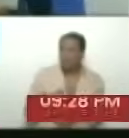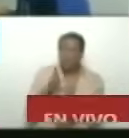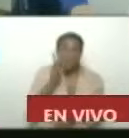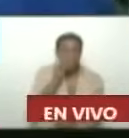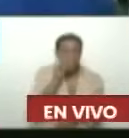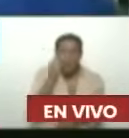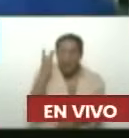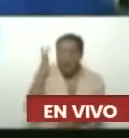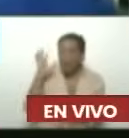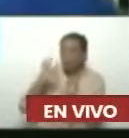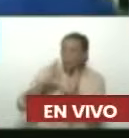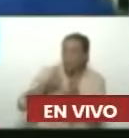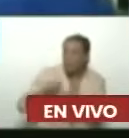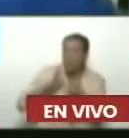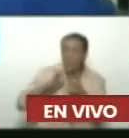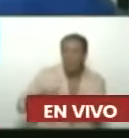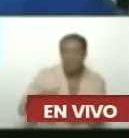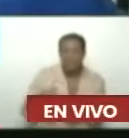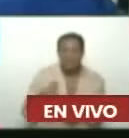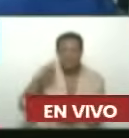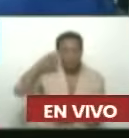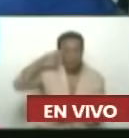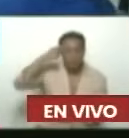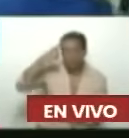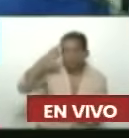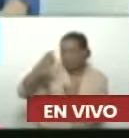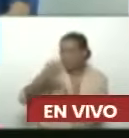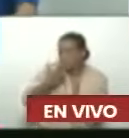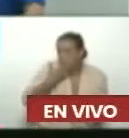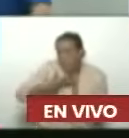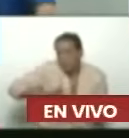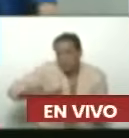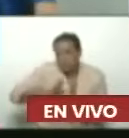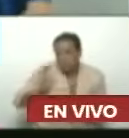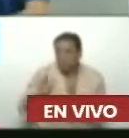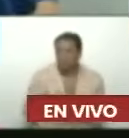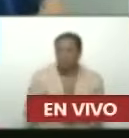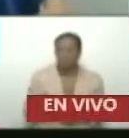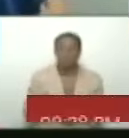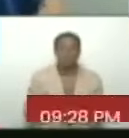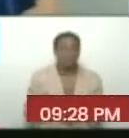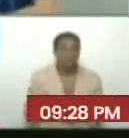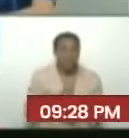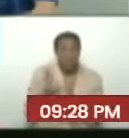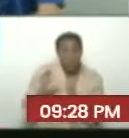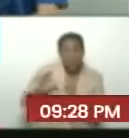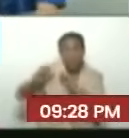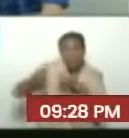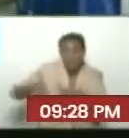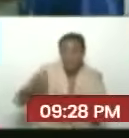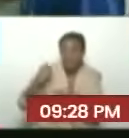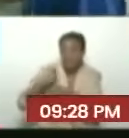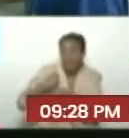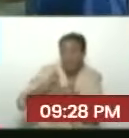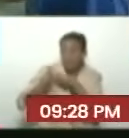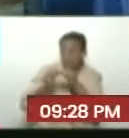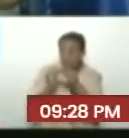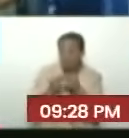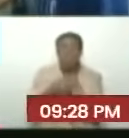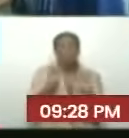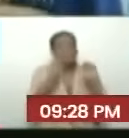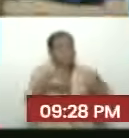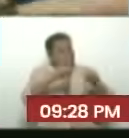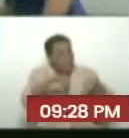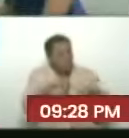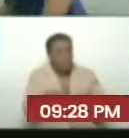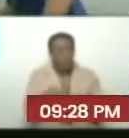papás siempre me cuentan esa historia y bueno, yo la recuerdo con mucho cariño. Qué bueno. Y ahí empezaste a trabajar con la plastilina. Exacto,